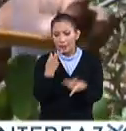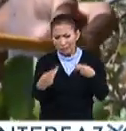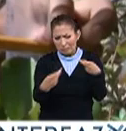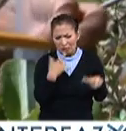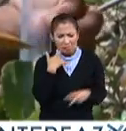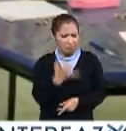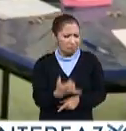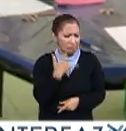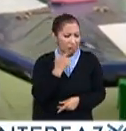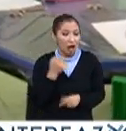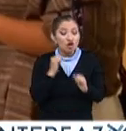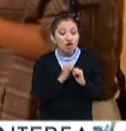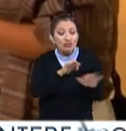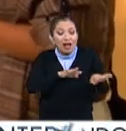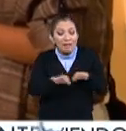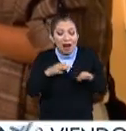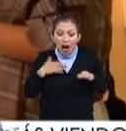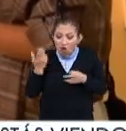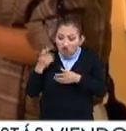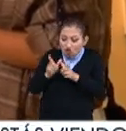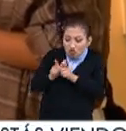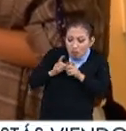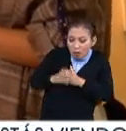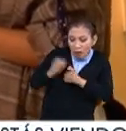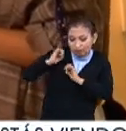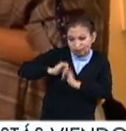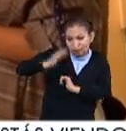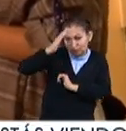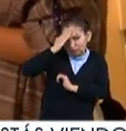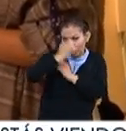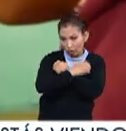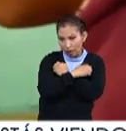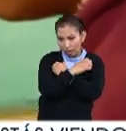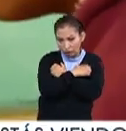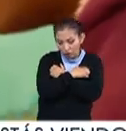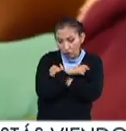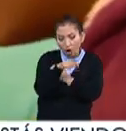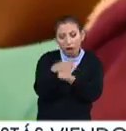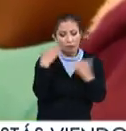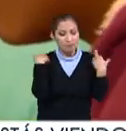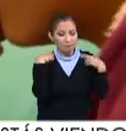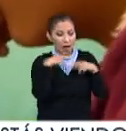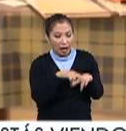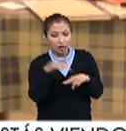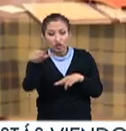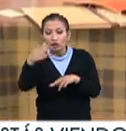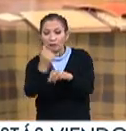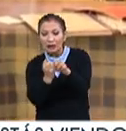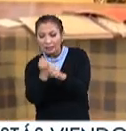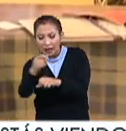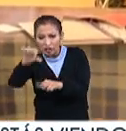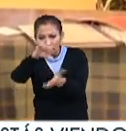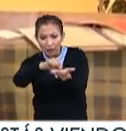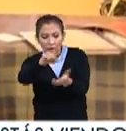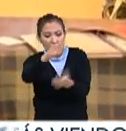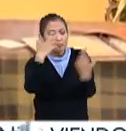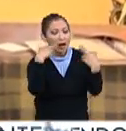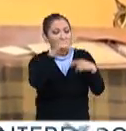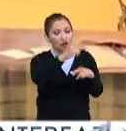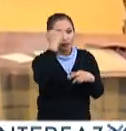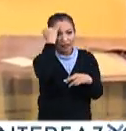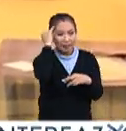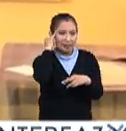emprendido esfuerzos a través de un trabajo colegiado entre las autoridades educativas, académicos, centros de investigación y